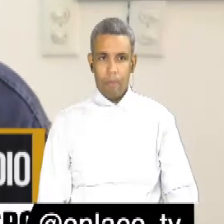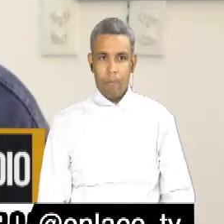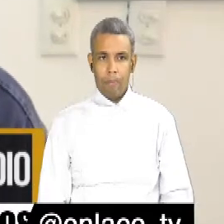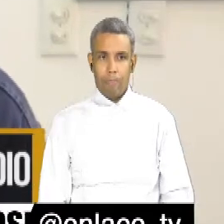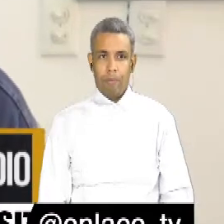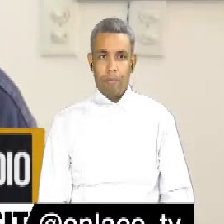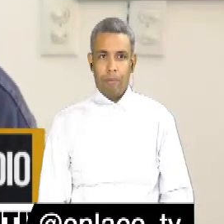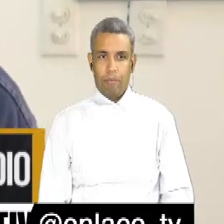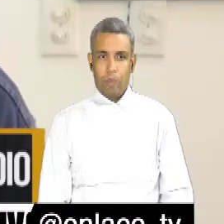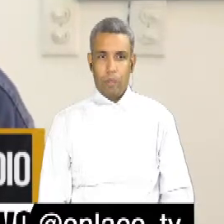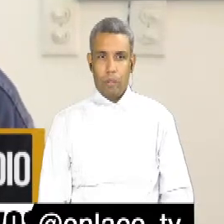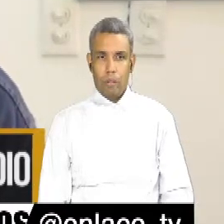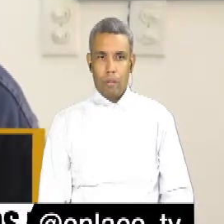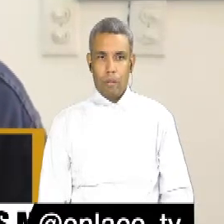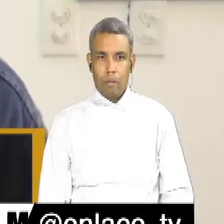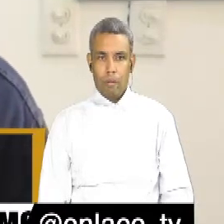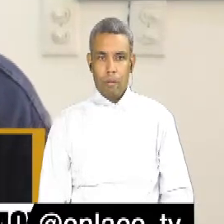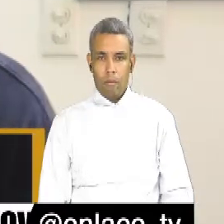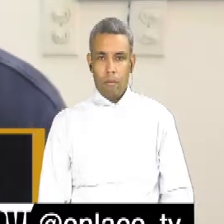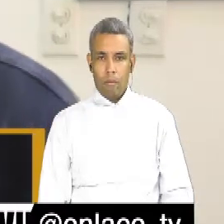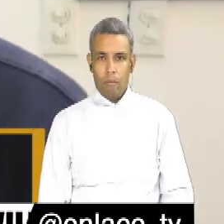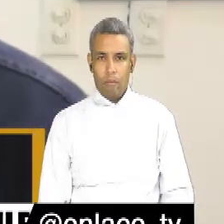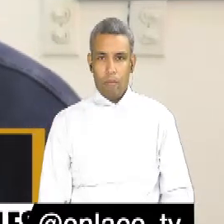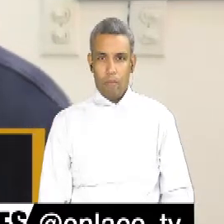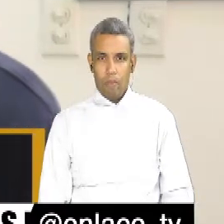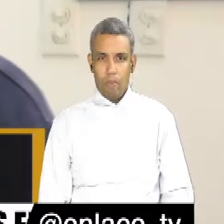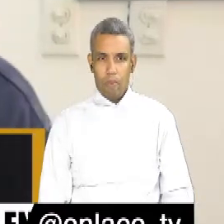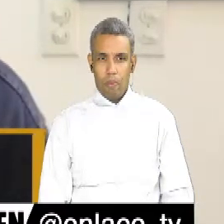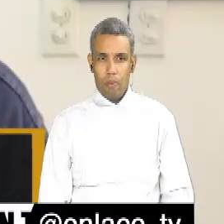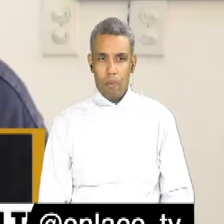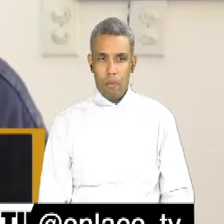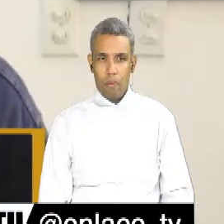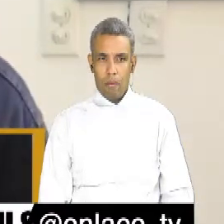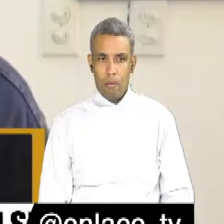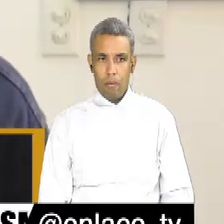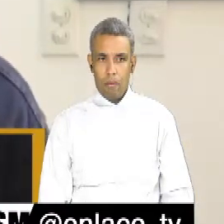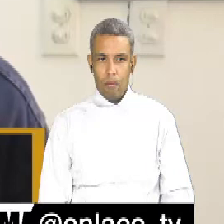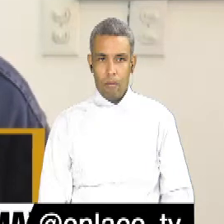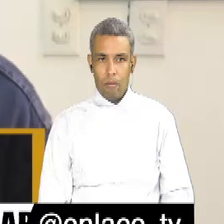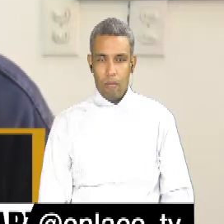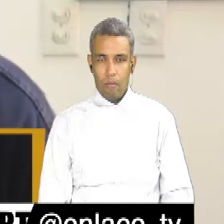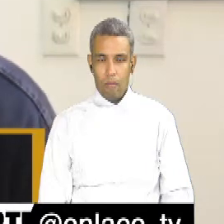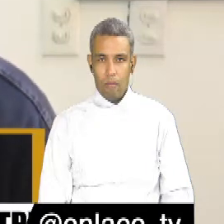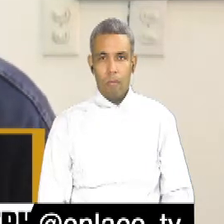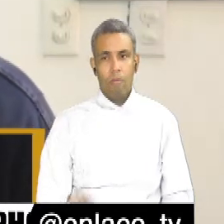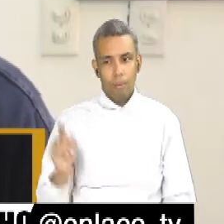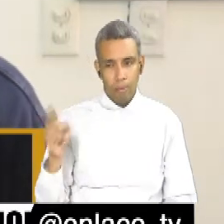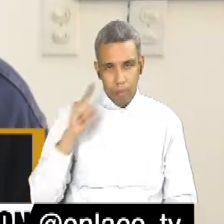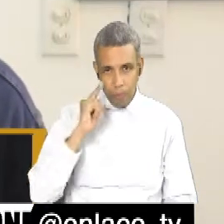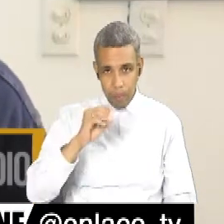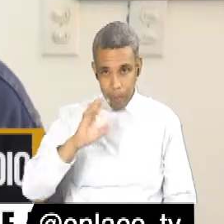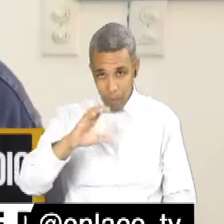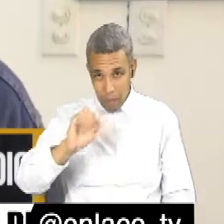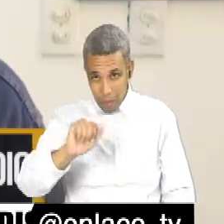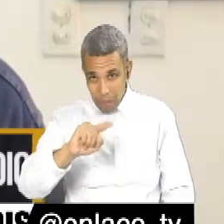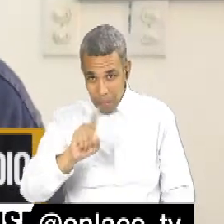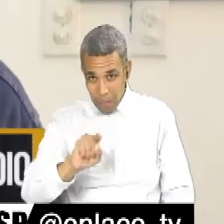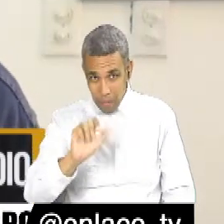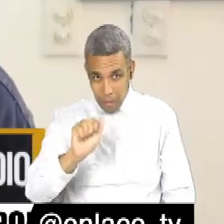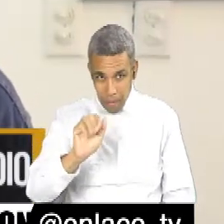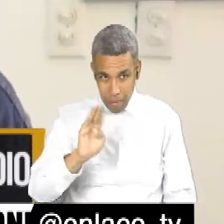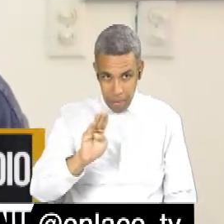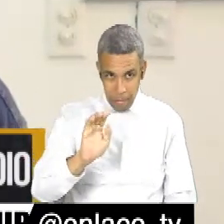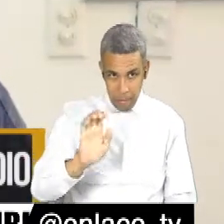en las áreas de Casabe Sur y Peñas Blancas, correspondiente a la gerencia del río. Igualmente el